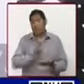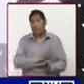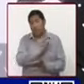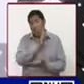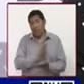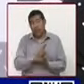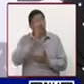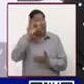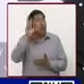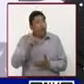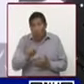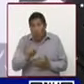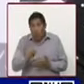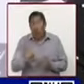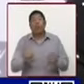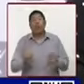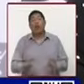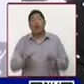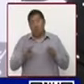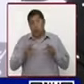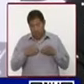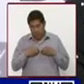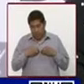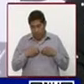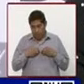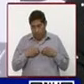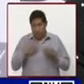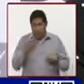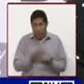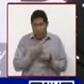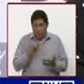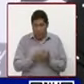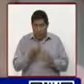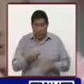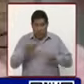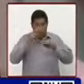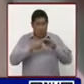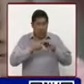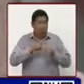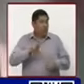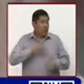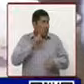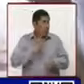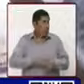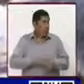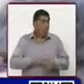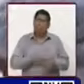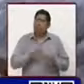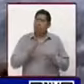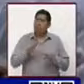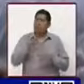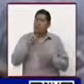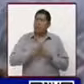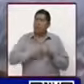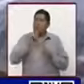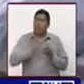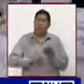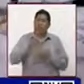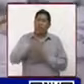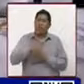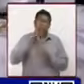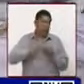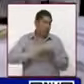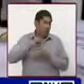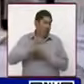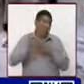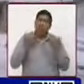universidad, no vamos a recibir los recursos adicionales que normalmente llegaban entre el mes de septiembre y octubre. Es